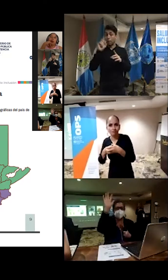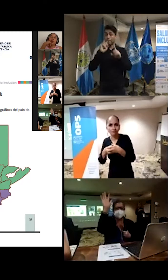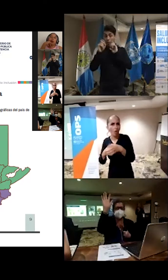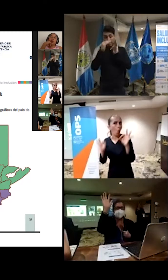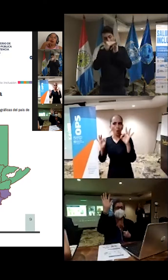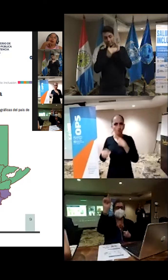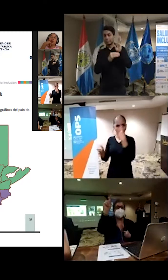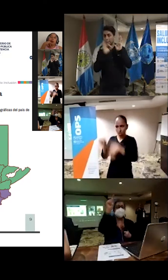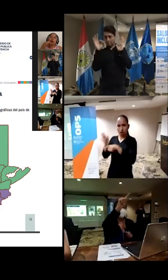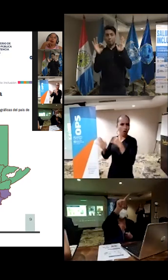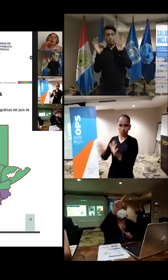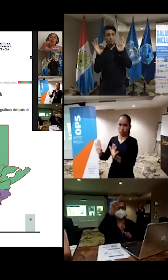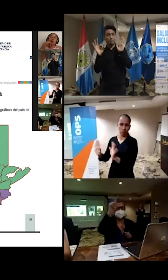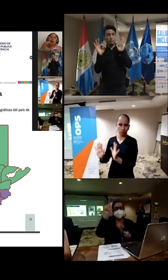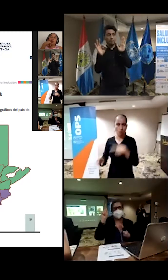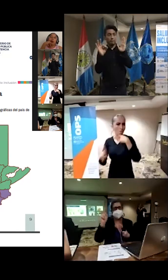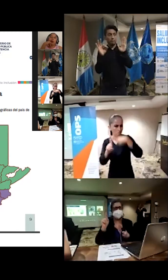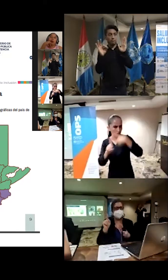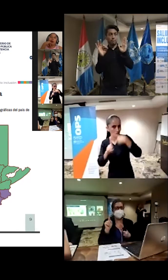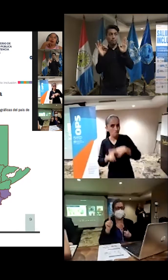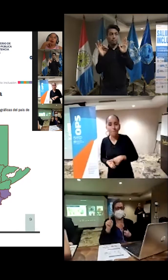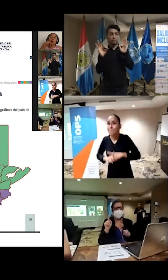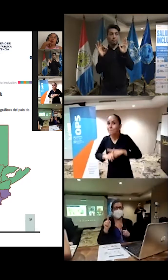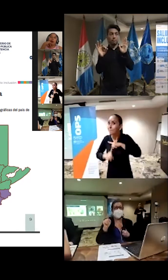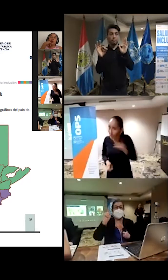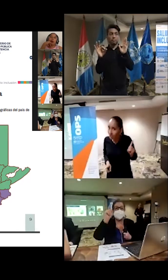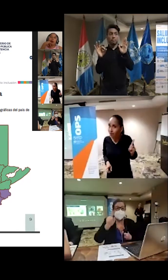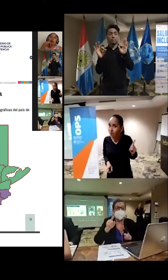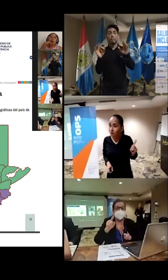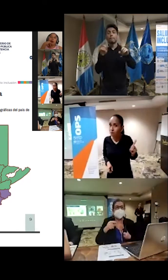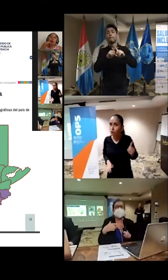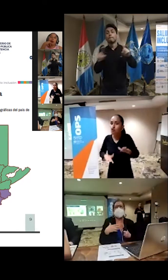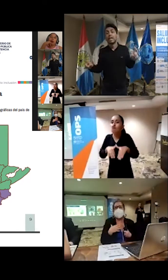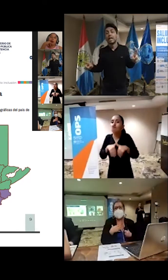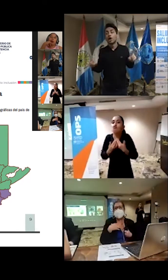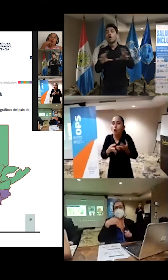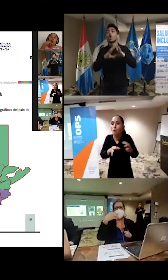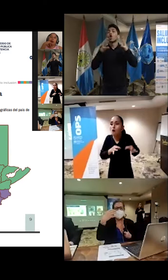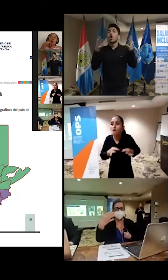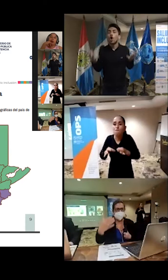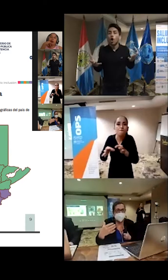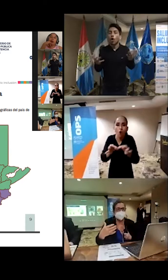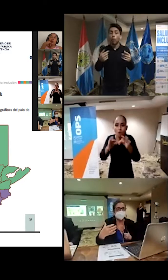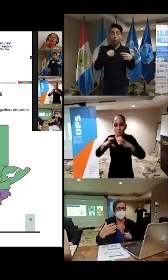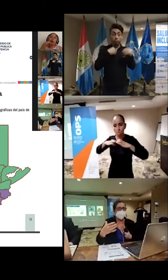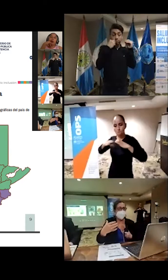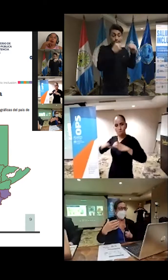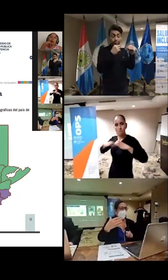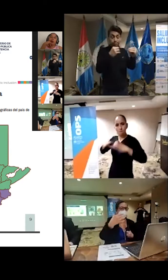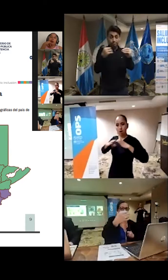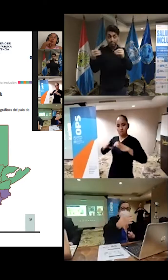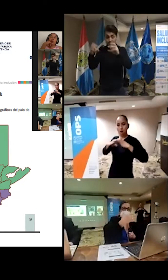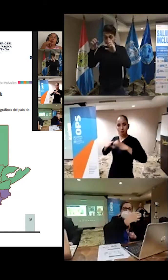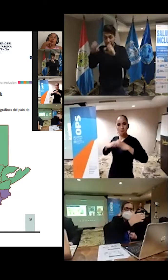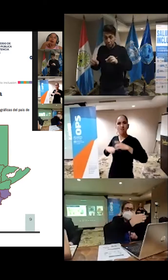las estoy criticando. Más, sin embargo, la forma de cómo capacitamos